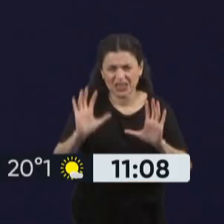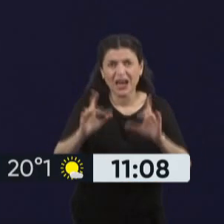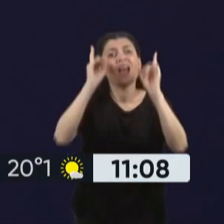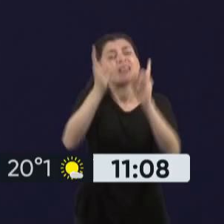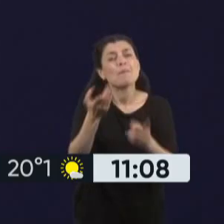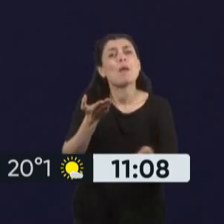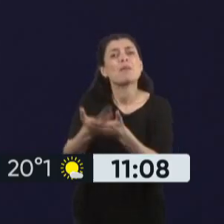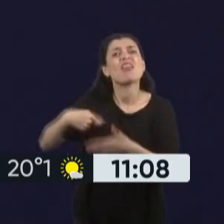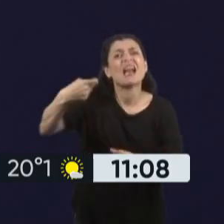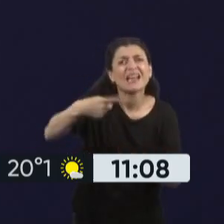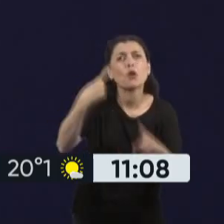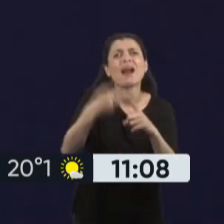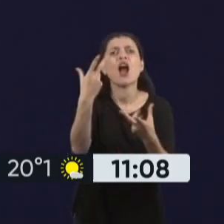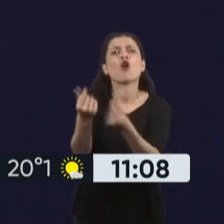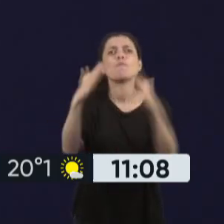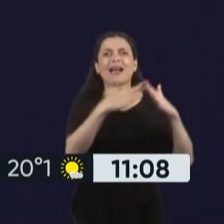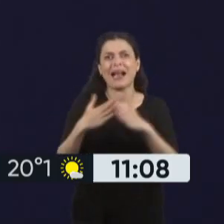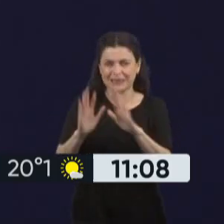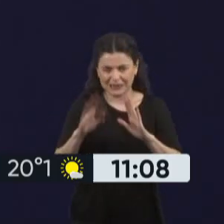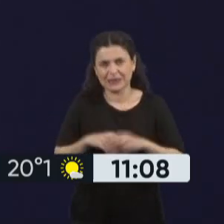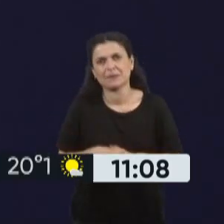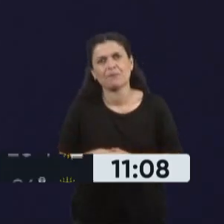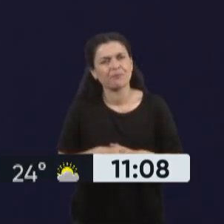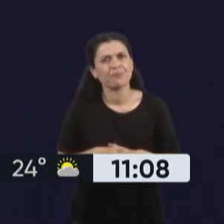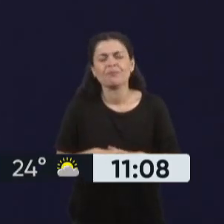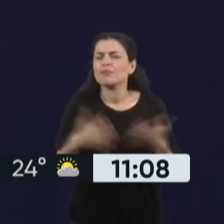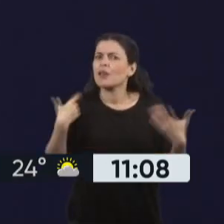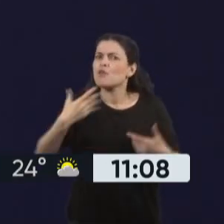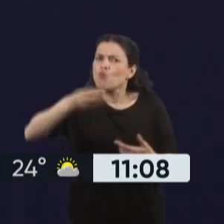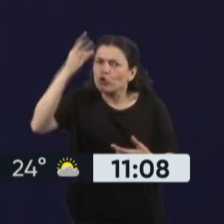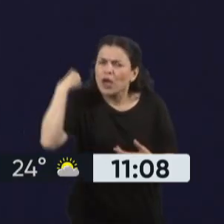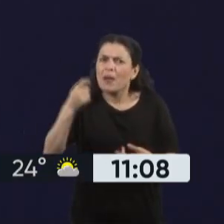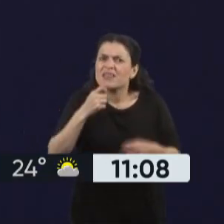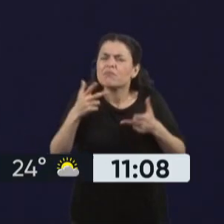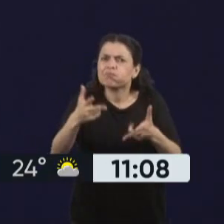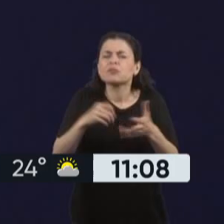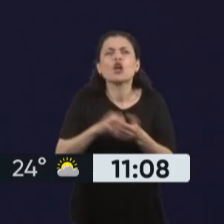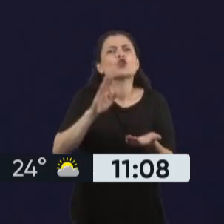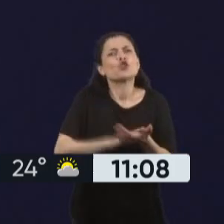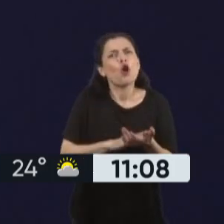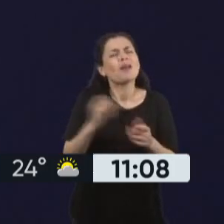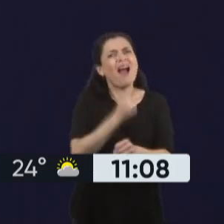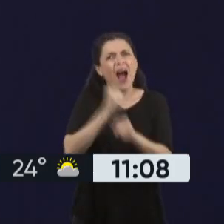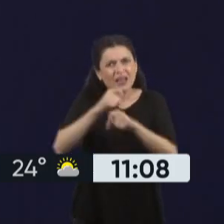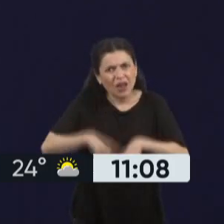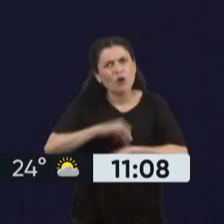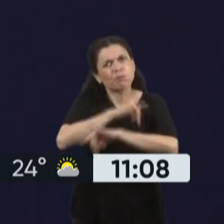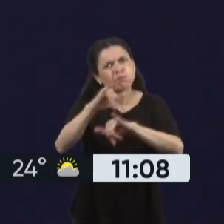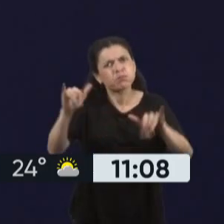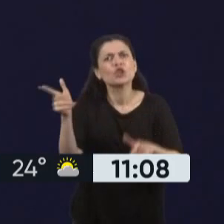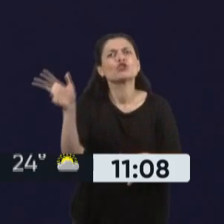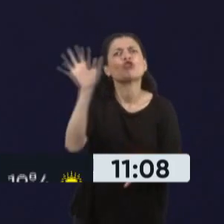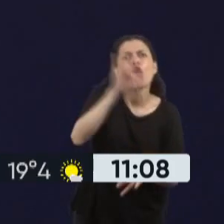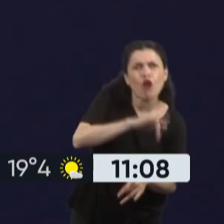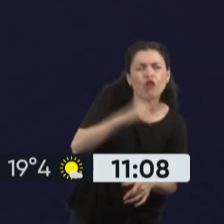hipotecarios. Además, lo hemos hecho varias veces, pero se siguen anunciando inversiones. Renault